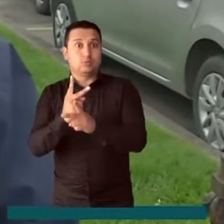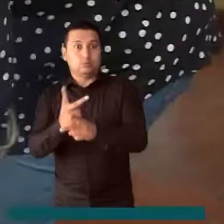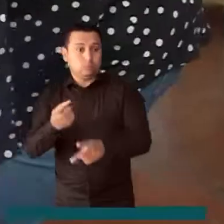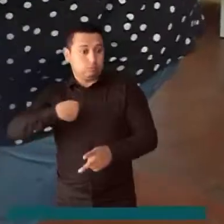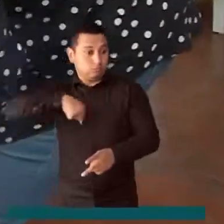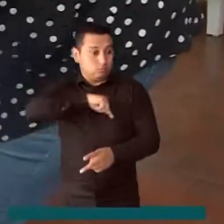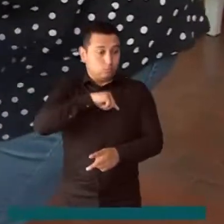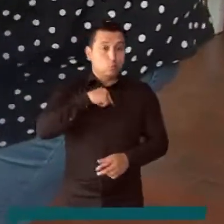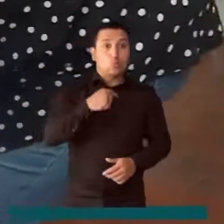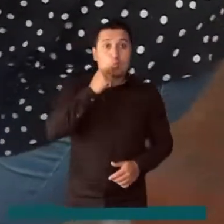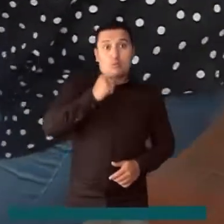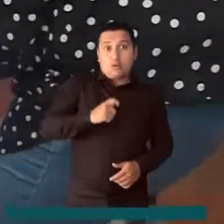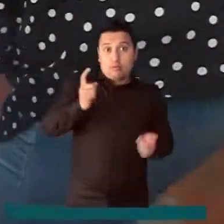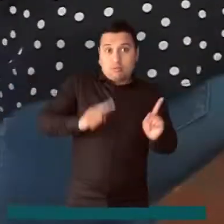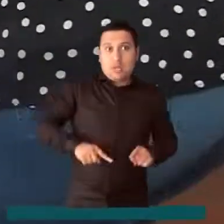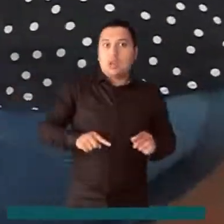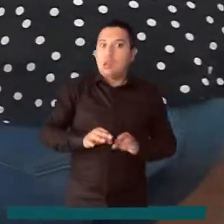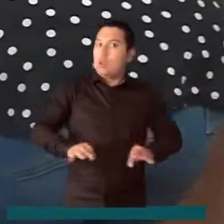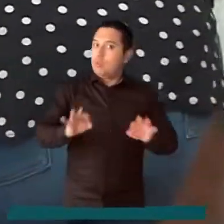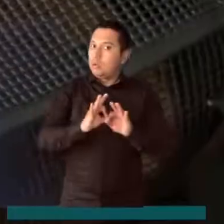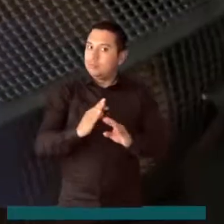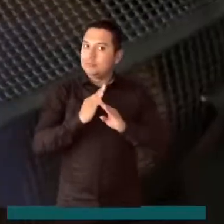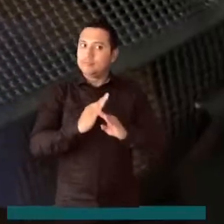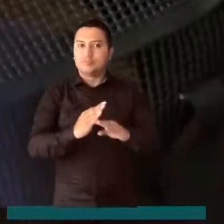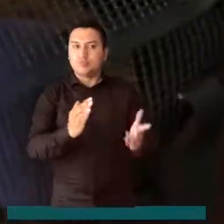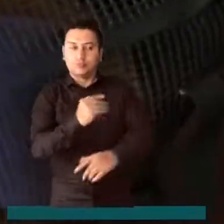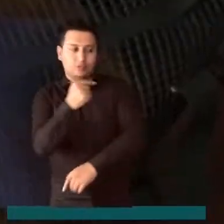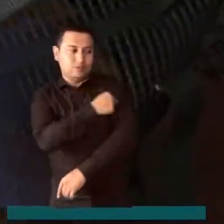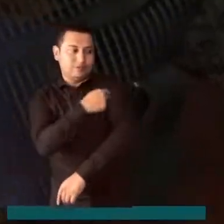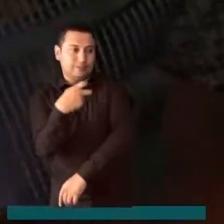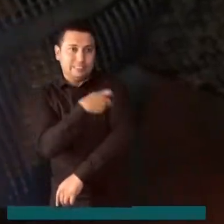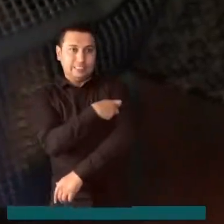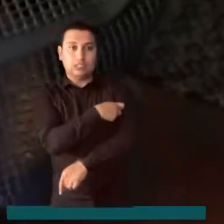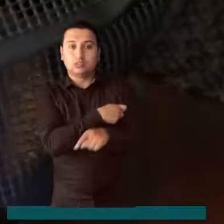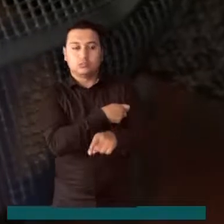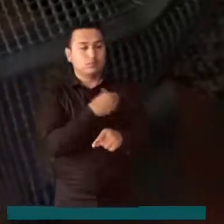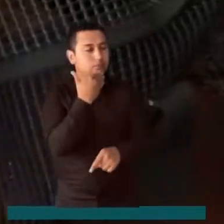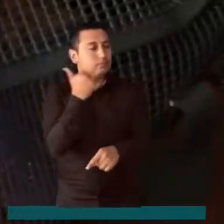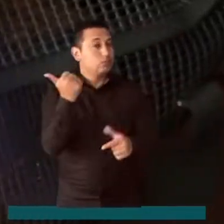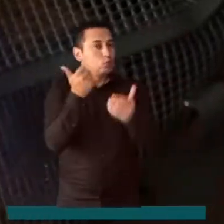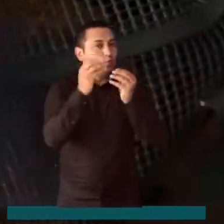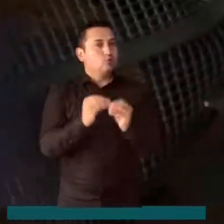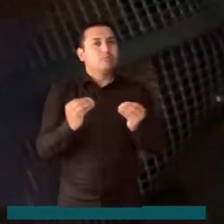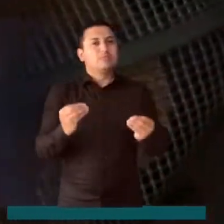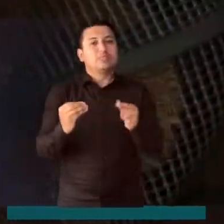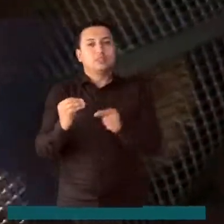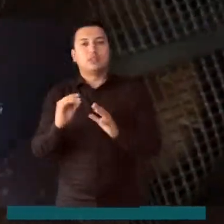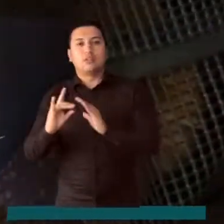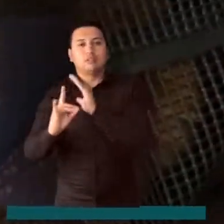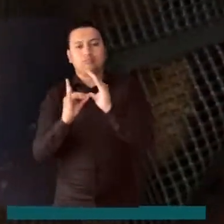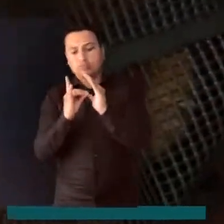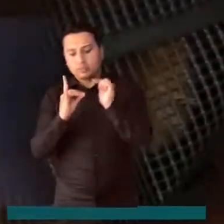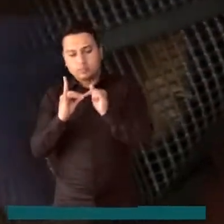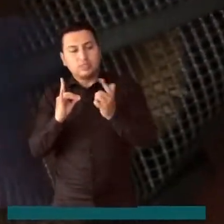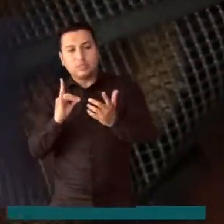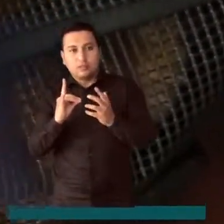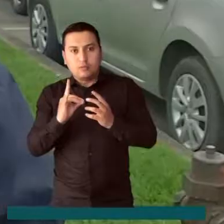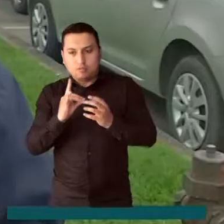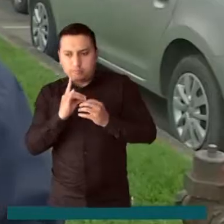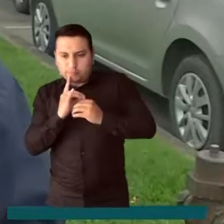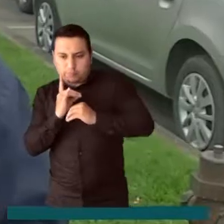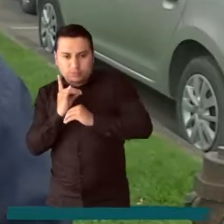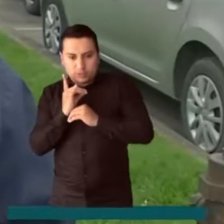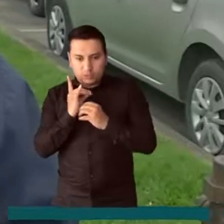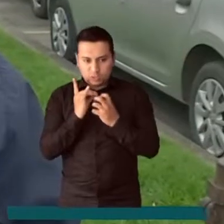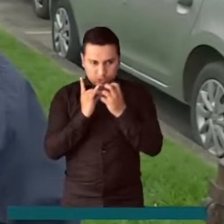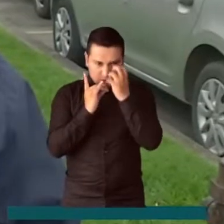en nosotros los humanos, y es muy muy importante prevenirla. Entonces la vacunación antirrábica es como la mejor forma que tenemos de prevenir de que los animales